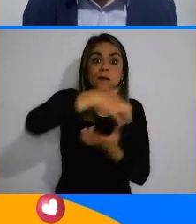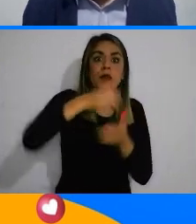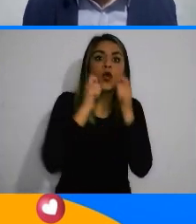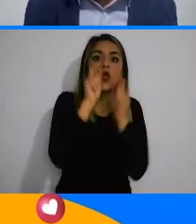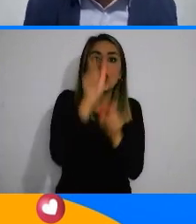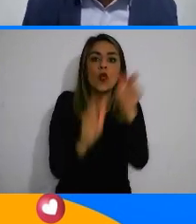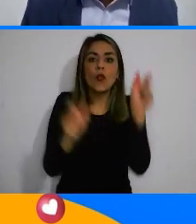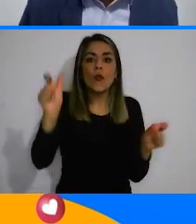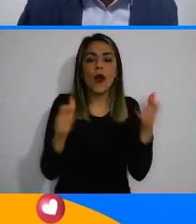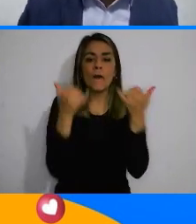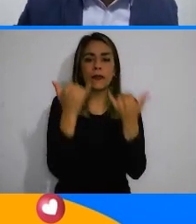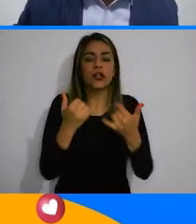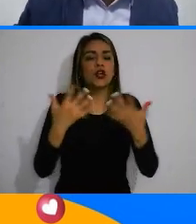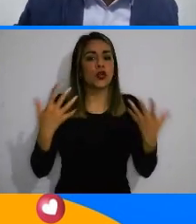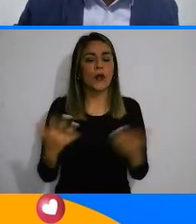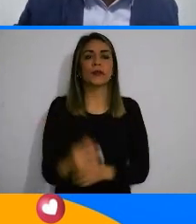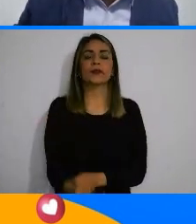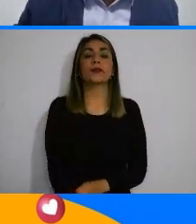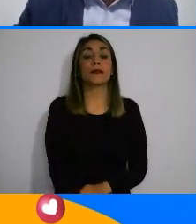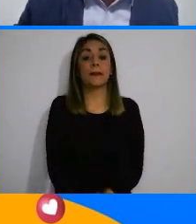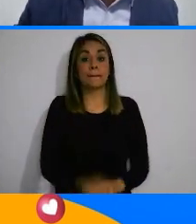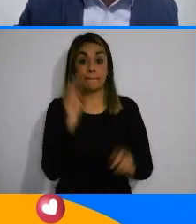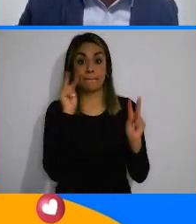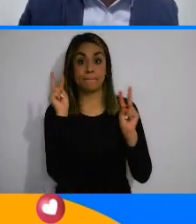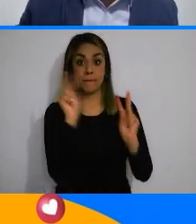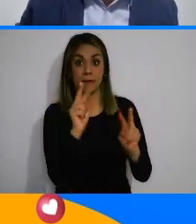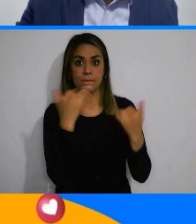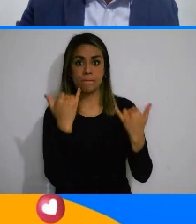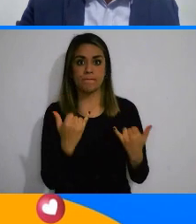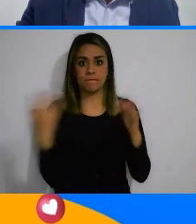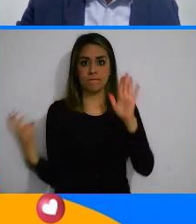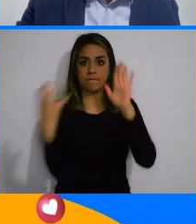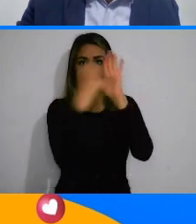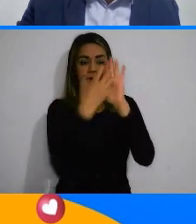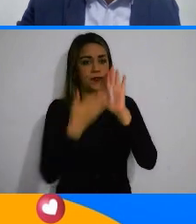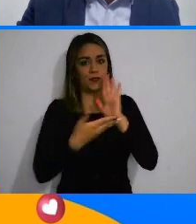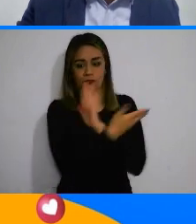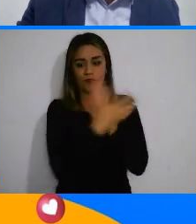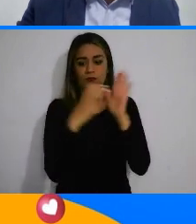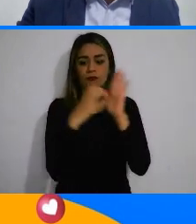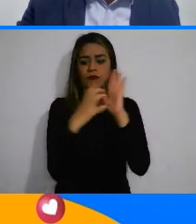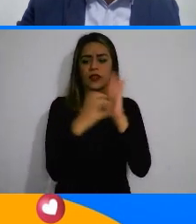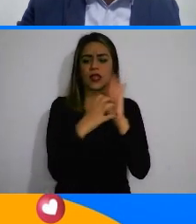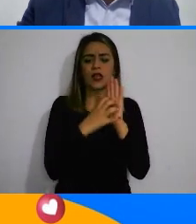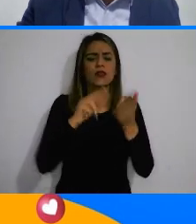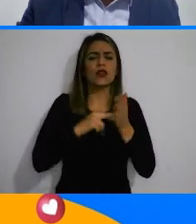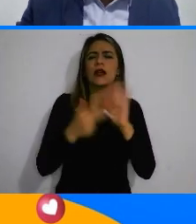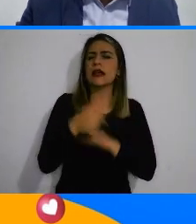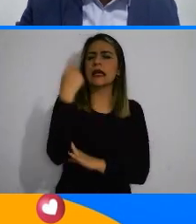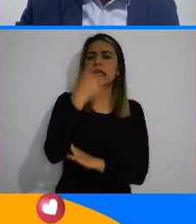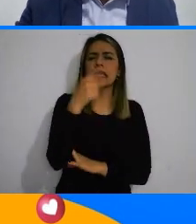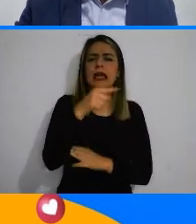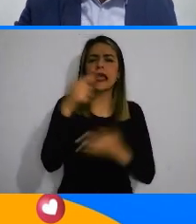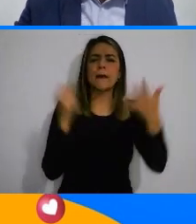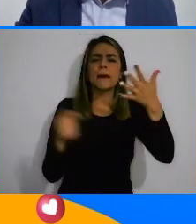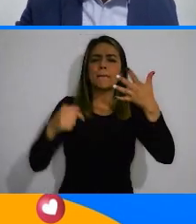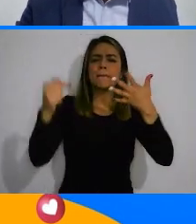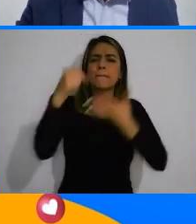vivos. Entonces, si ustedes ven acá, yo he colocado unas imágenes que hacen referencia a una